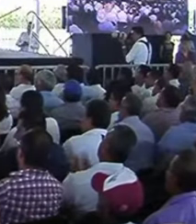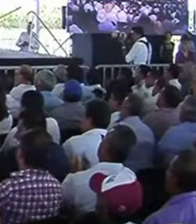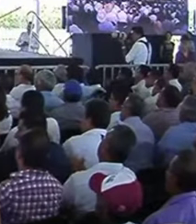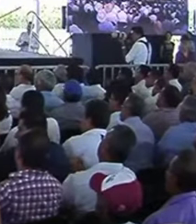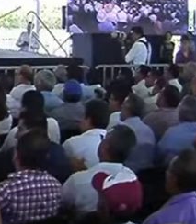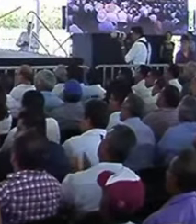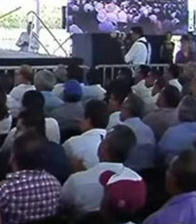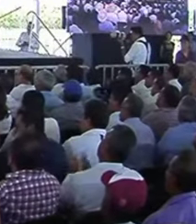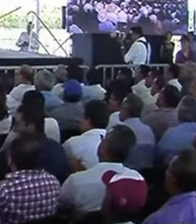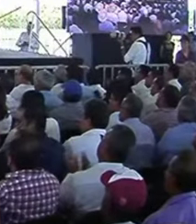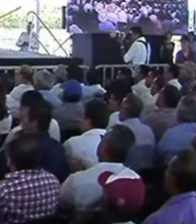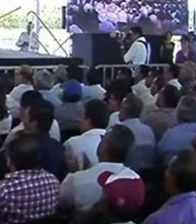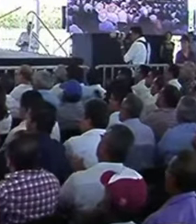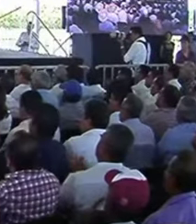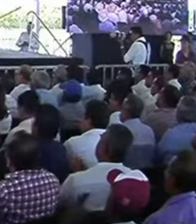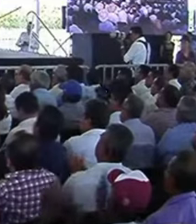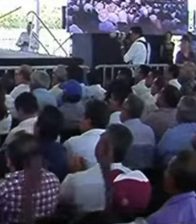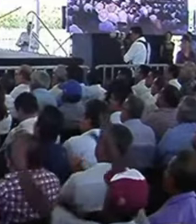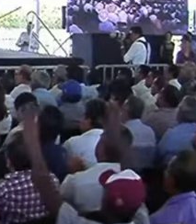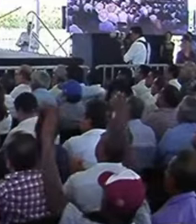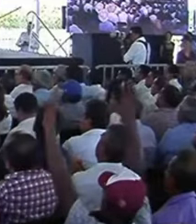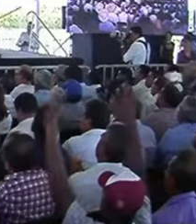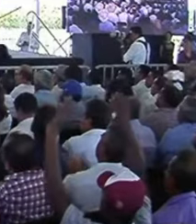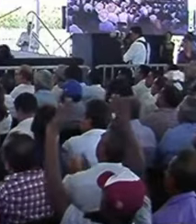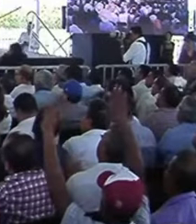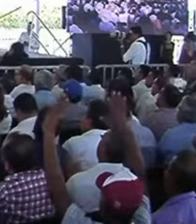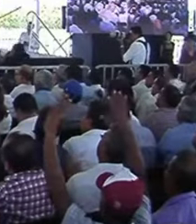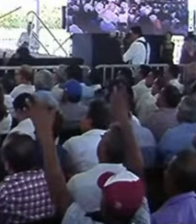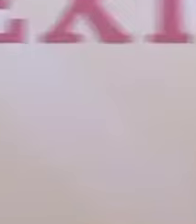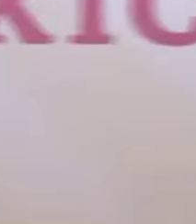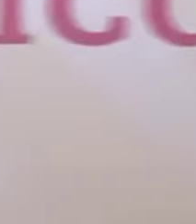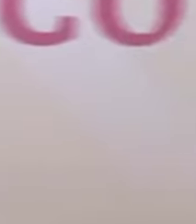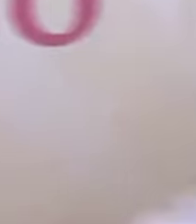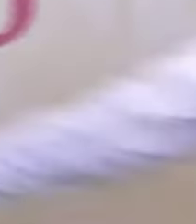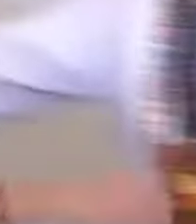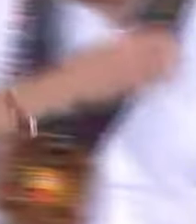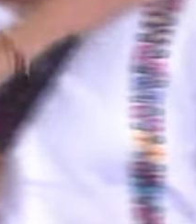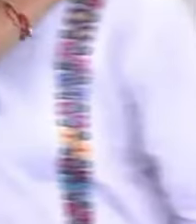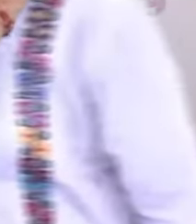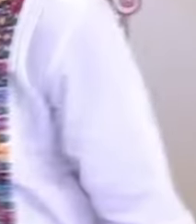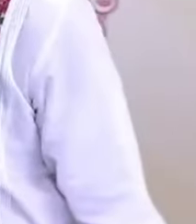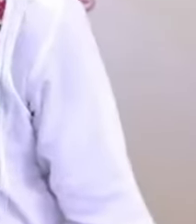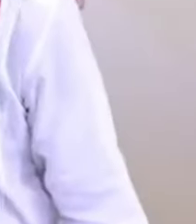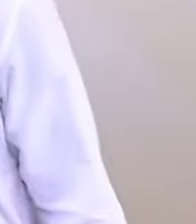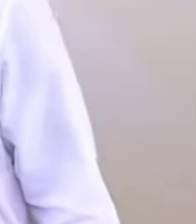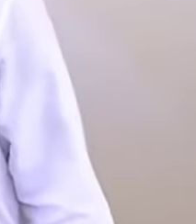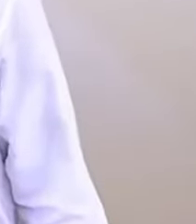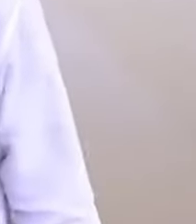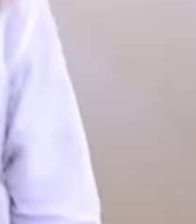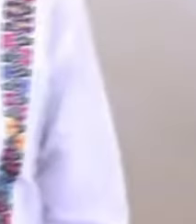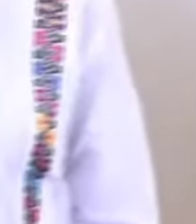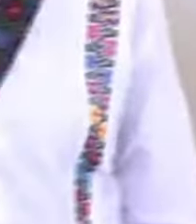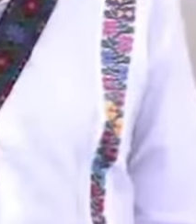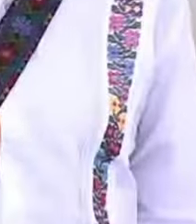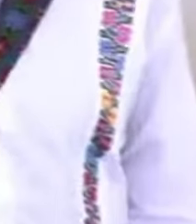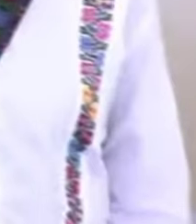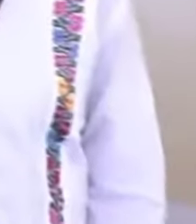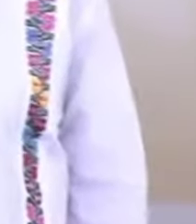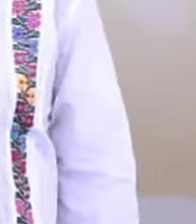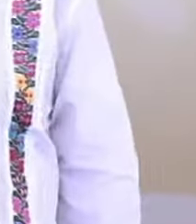¿Qué tal, amigo? Muy buenos días, buenas tardes o buenas noches a la hora que estés viendo este video.